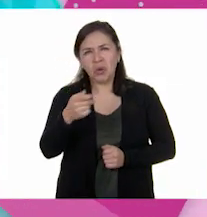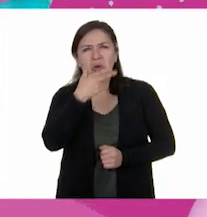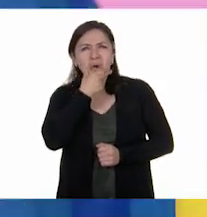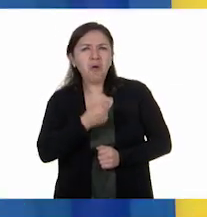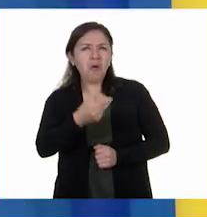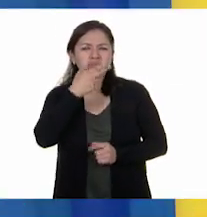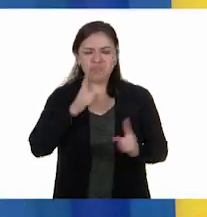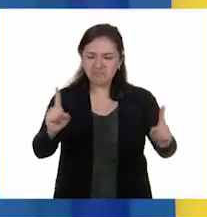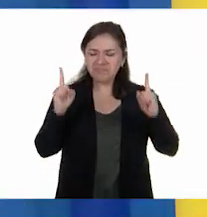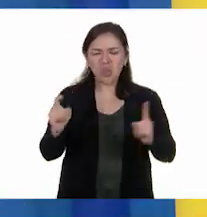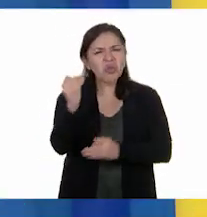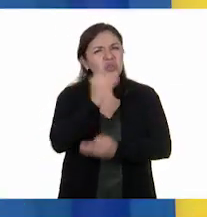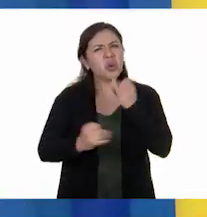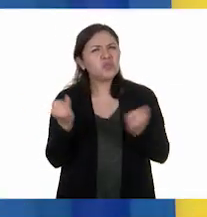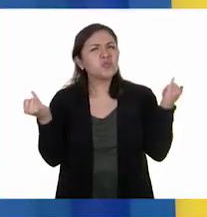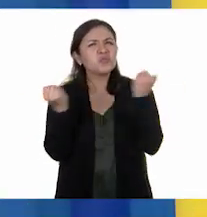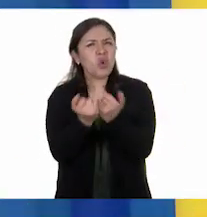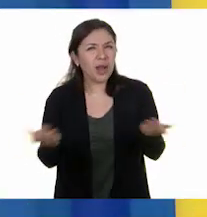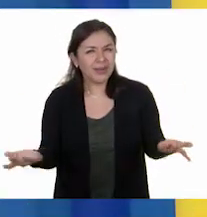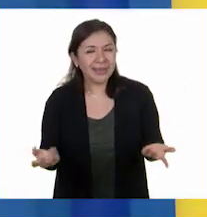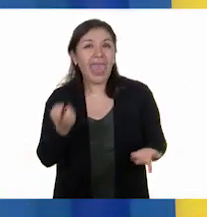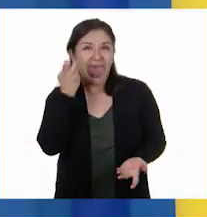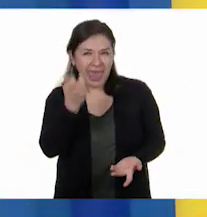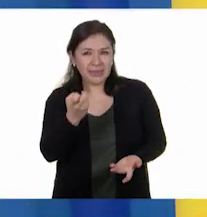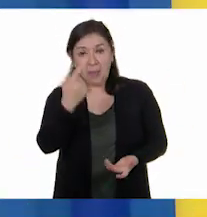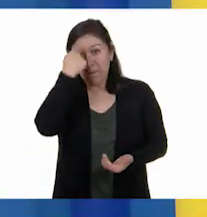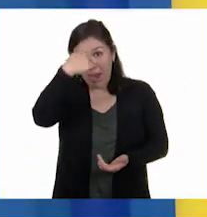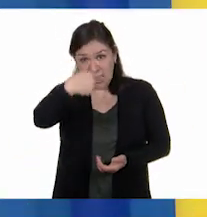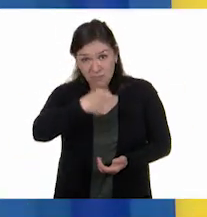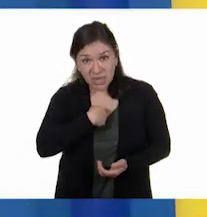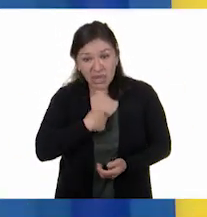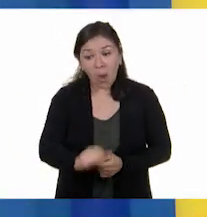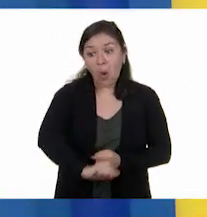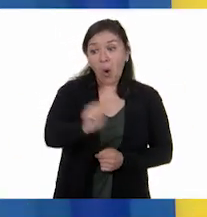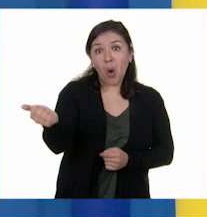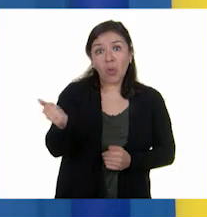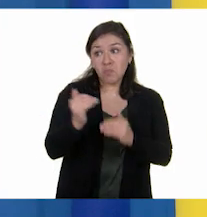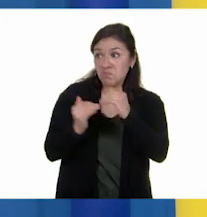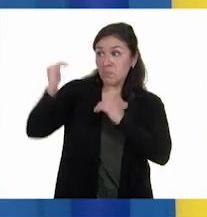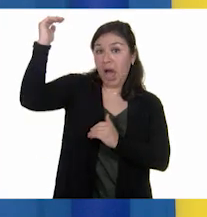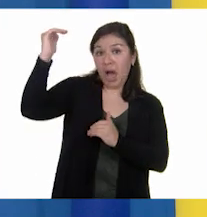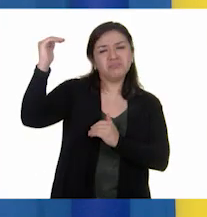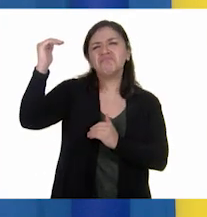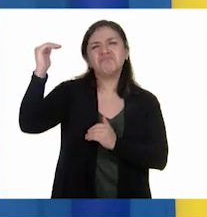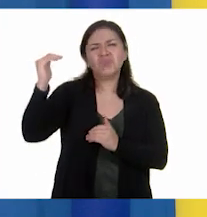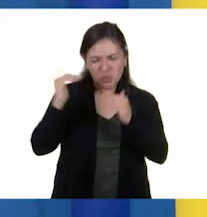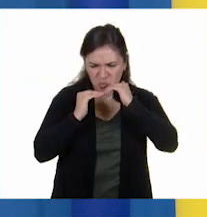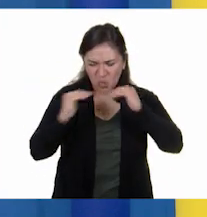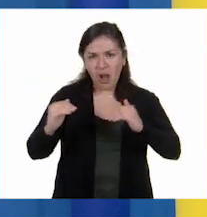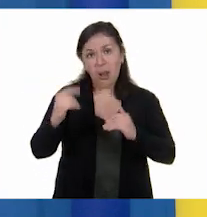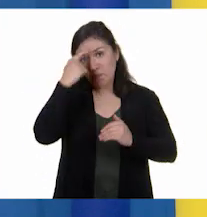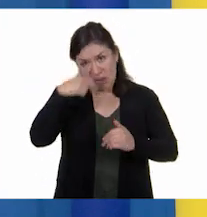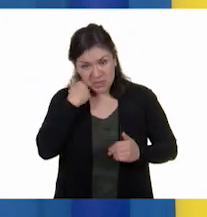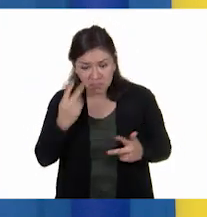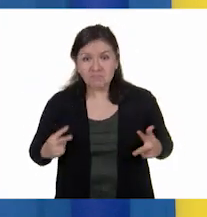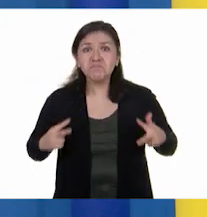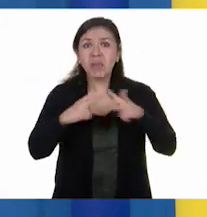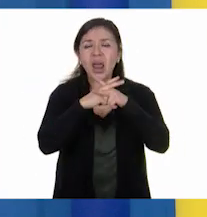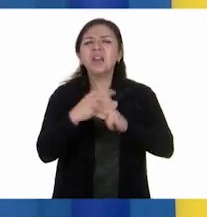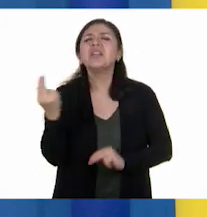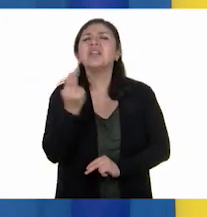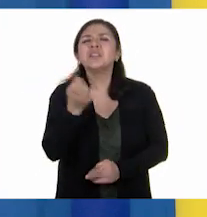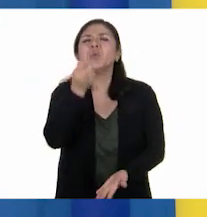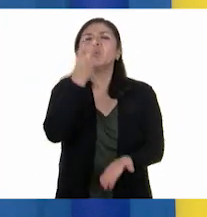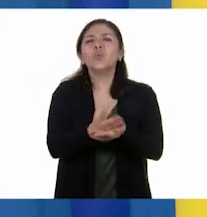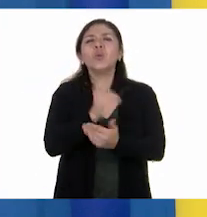todos somos iguales. Lo que es para mí, Naiden es más hombre que otro. Para pelear, lo que uno